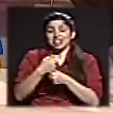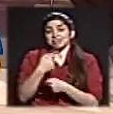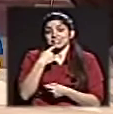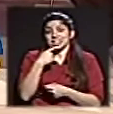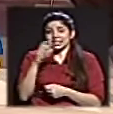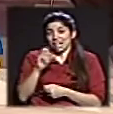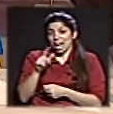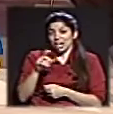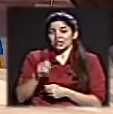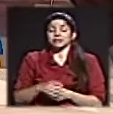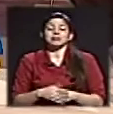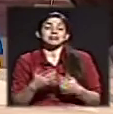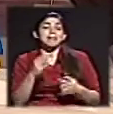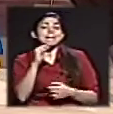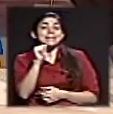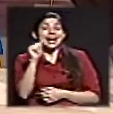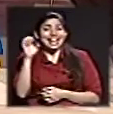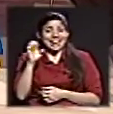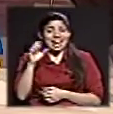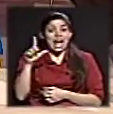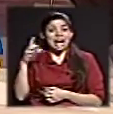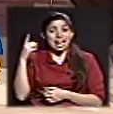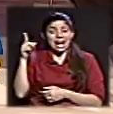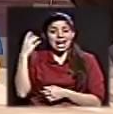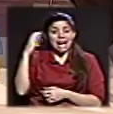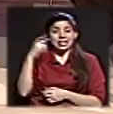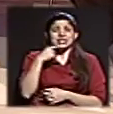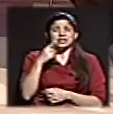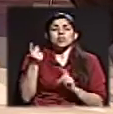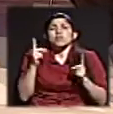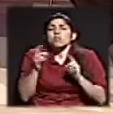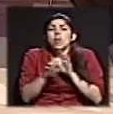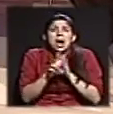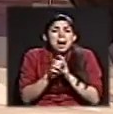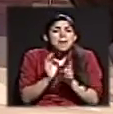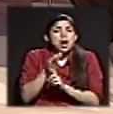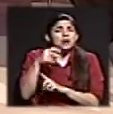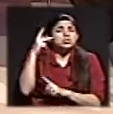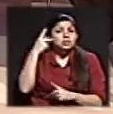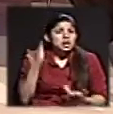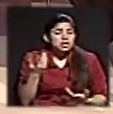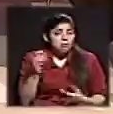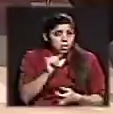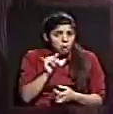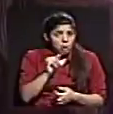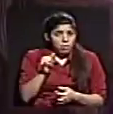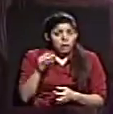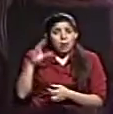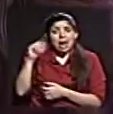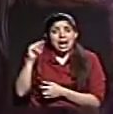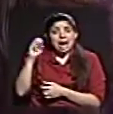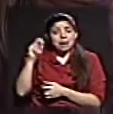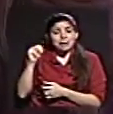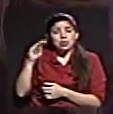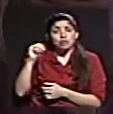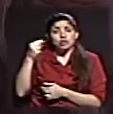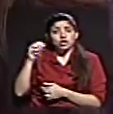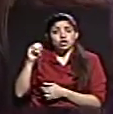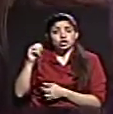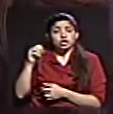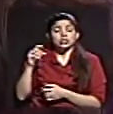Carlos. Doña María Elena de Cartago dice, ¿cuál sería un ejemplo de acoso político? Algo parecido a lo que le pasó a Carmen Muñoz, la